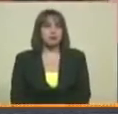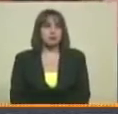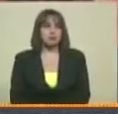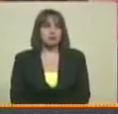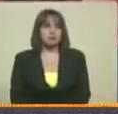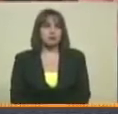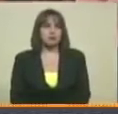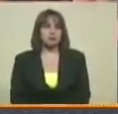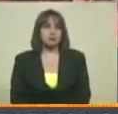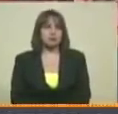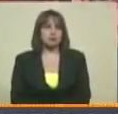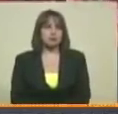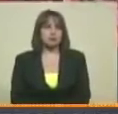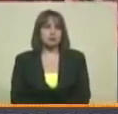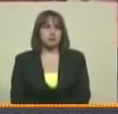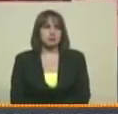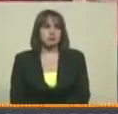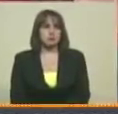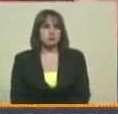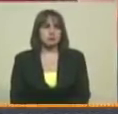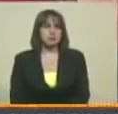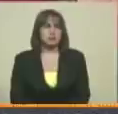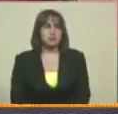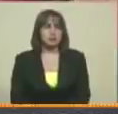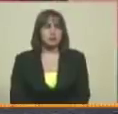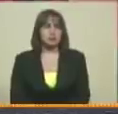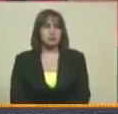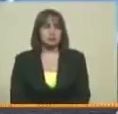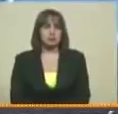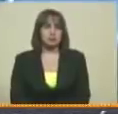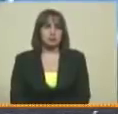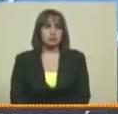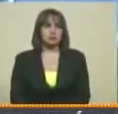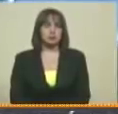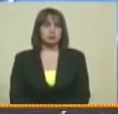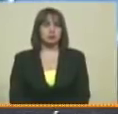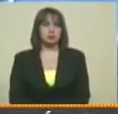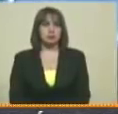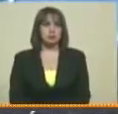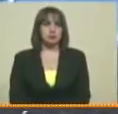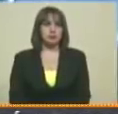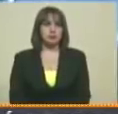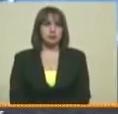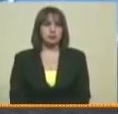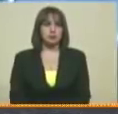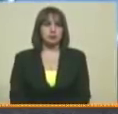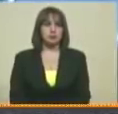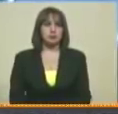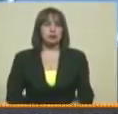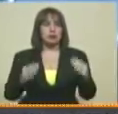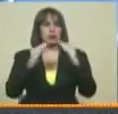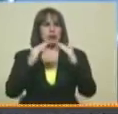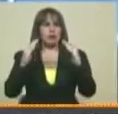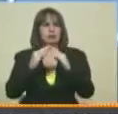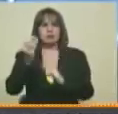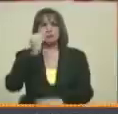Así que ahí tenemos una agenda. Una agenda. Las casas de alimentación.